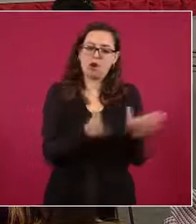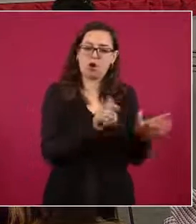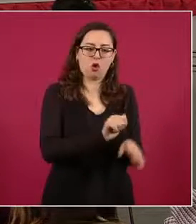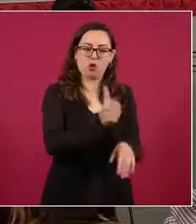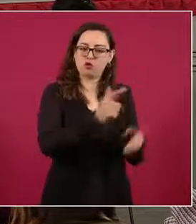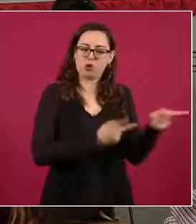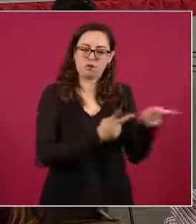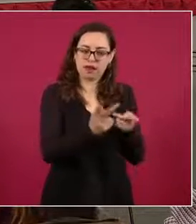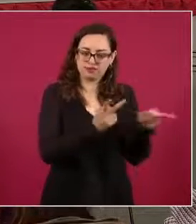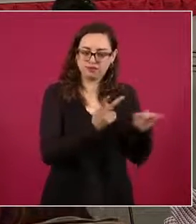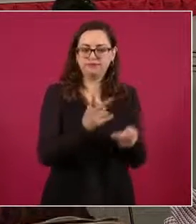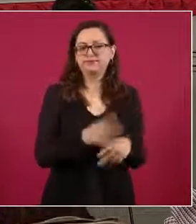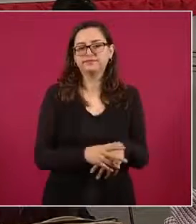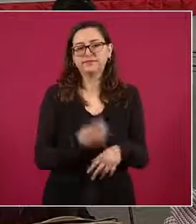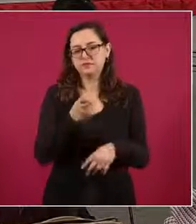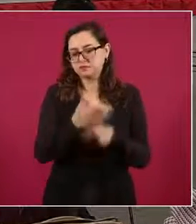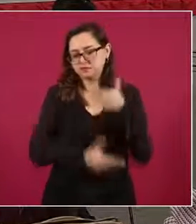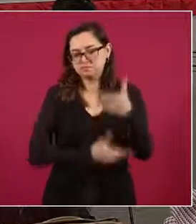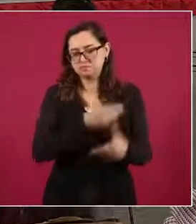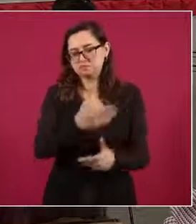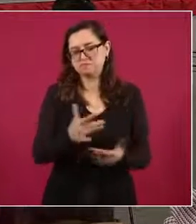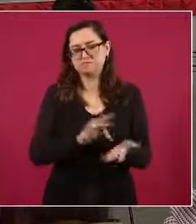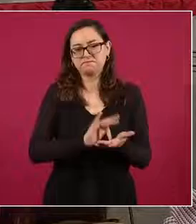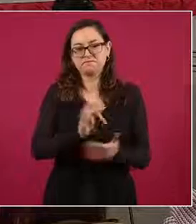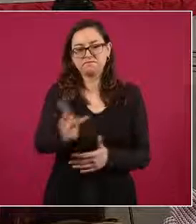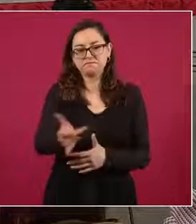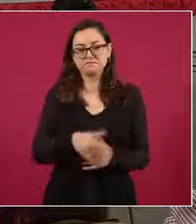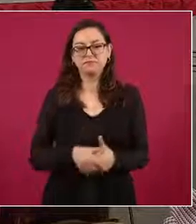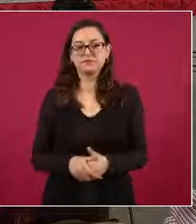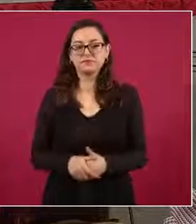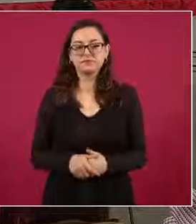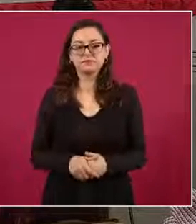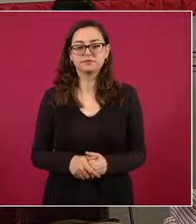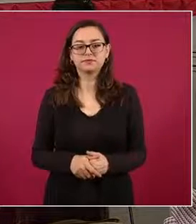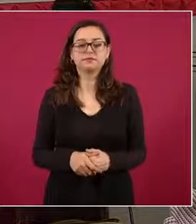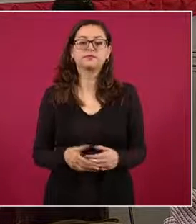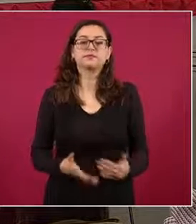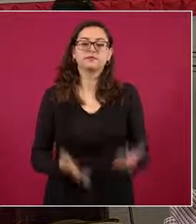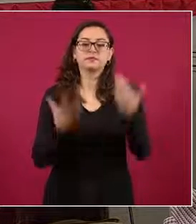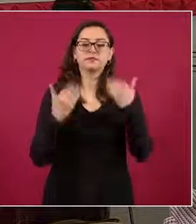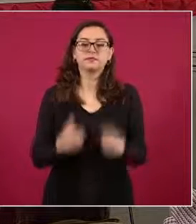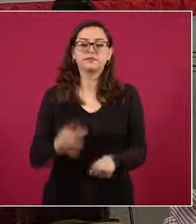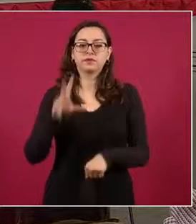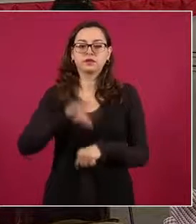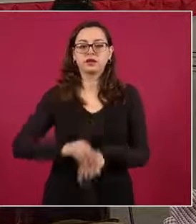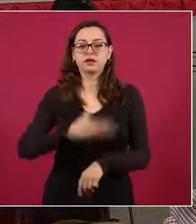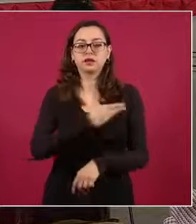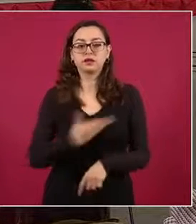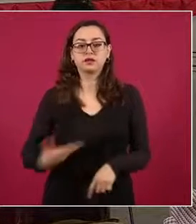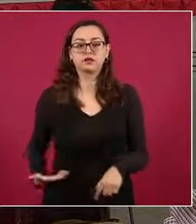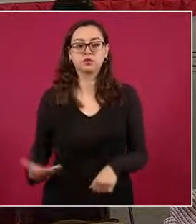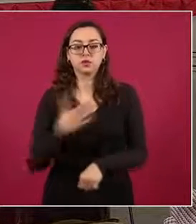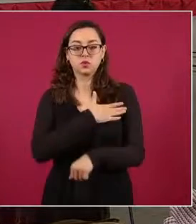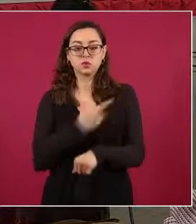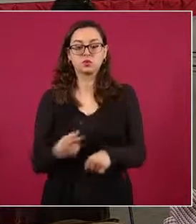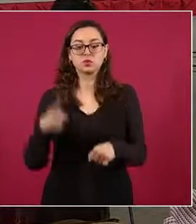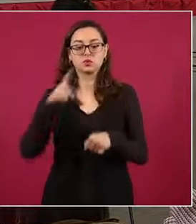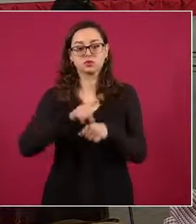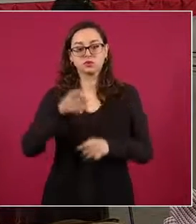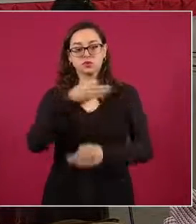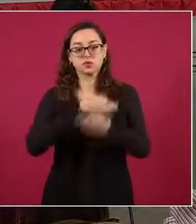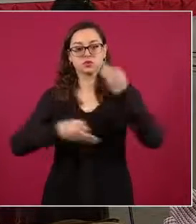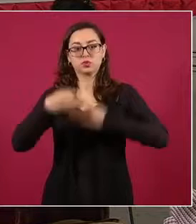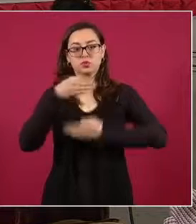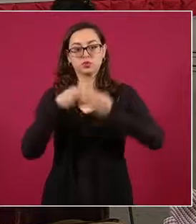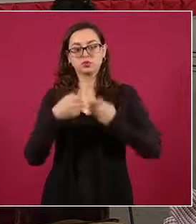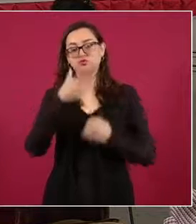Presidente. Con su permiso, Señor presidente, muy buenos días a todas y a todos,